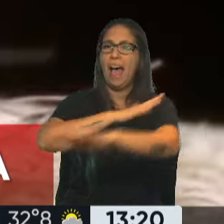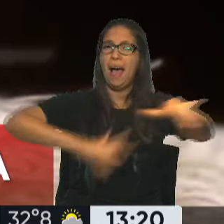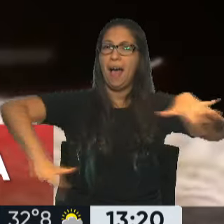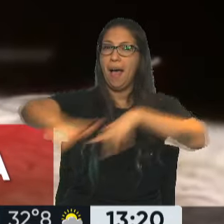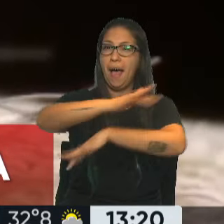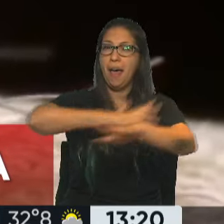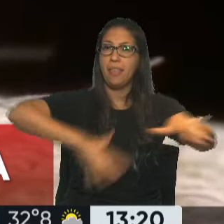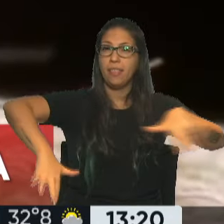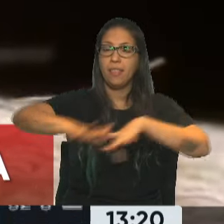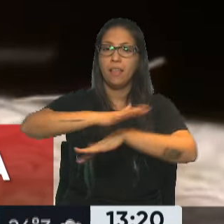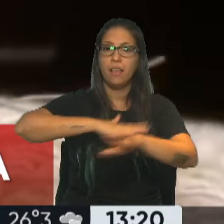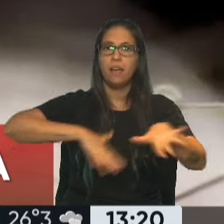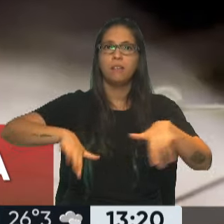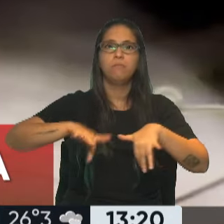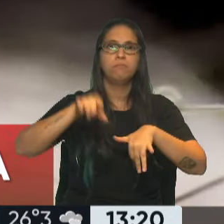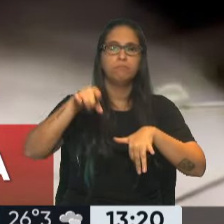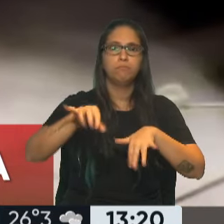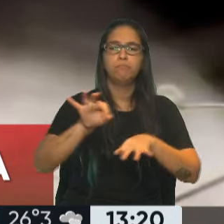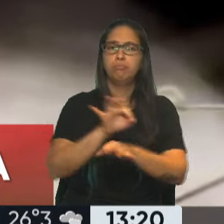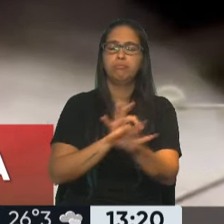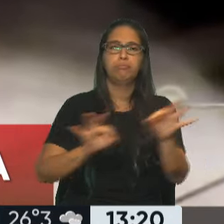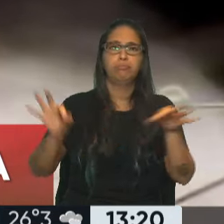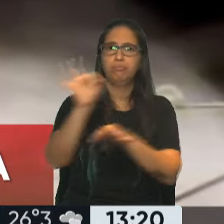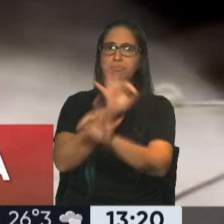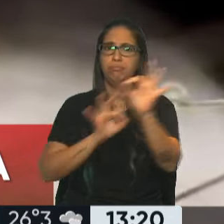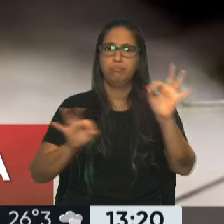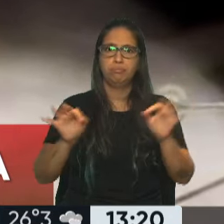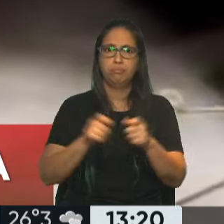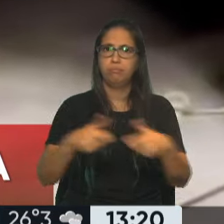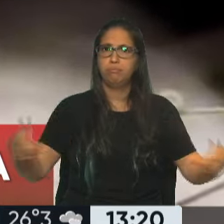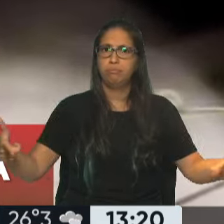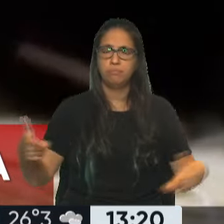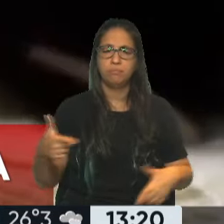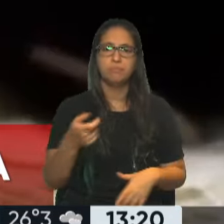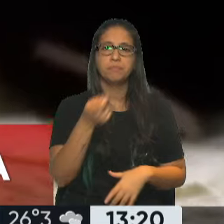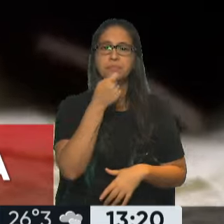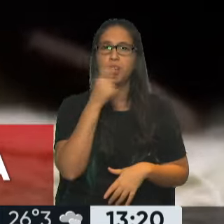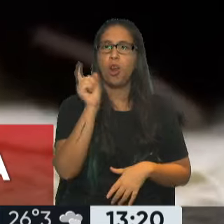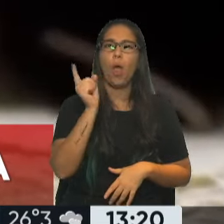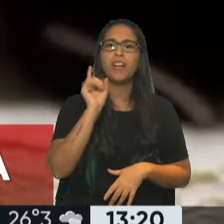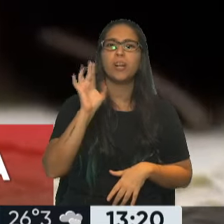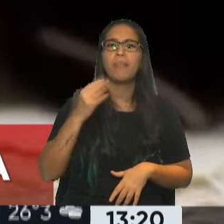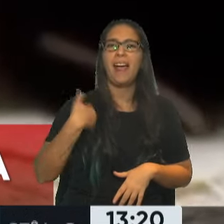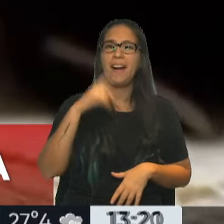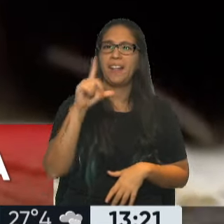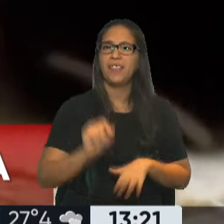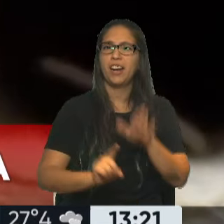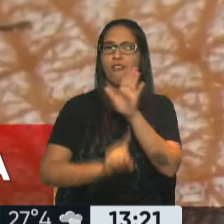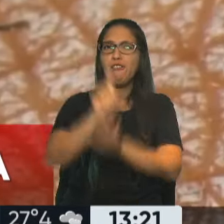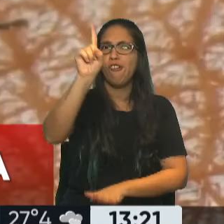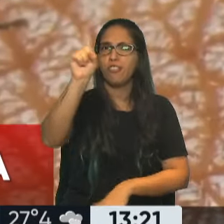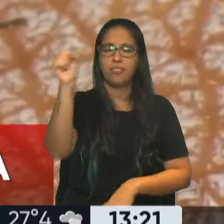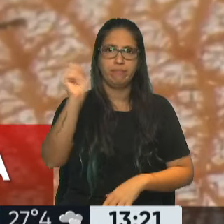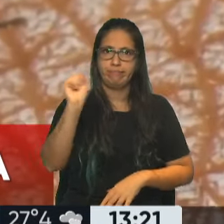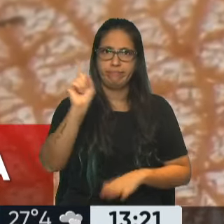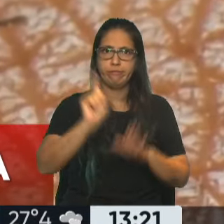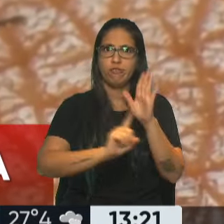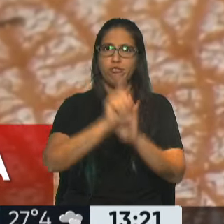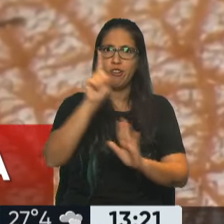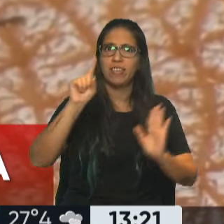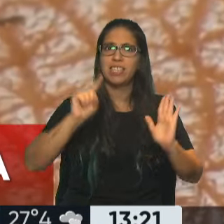mayor concentración de personas, pero yo sé que ya ahora no es solamente el norte argentino, sino que es el norte y centro